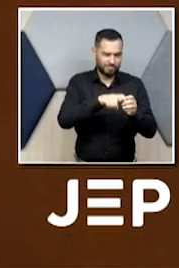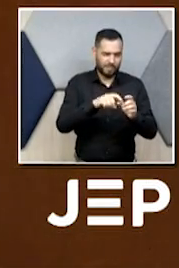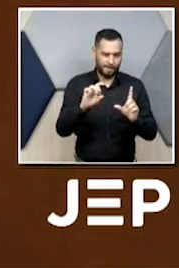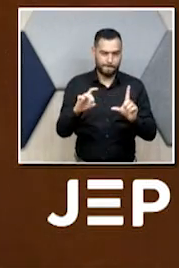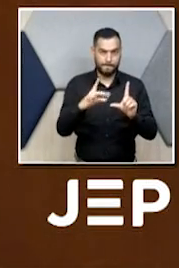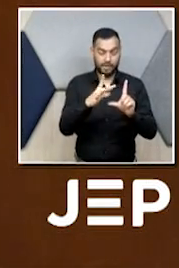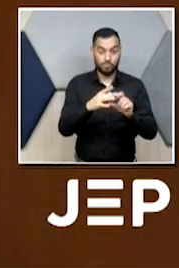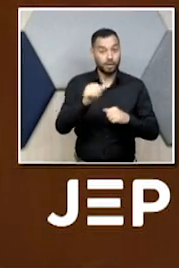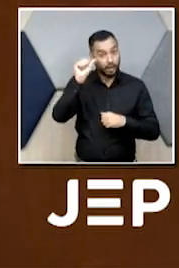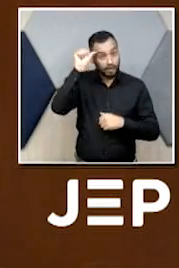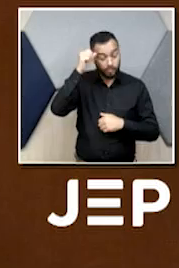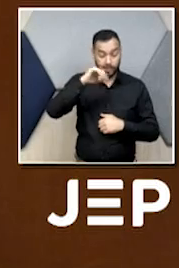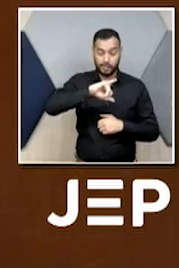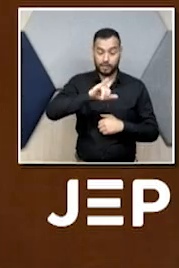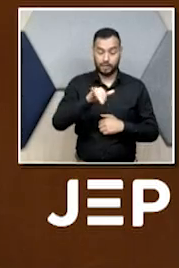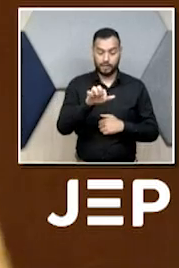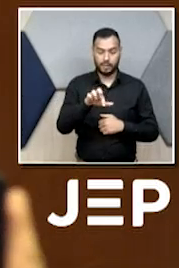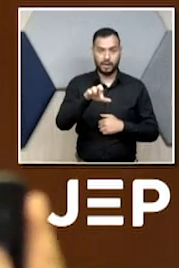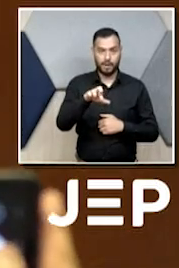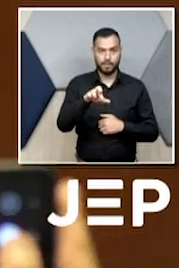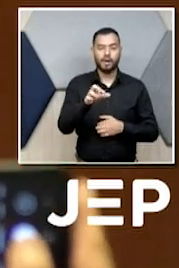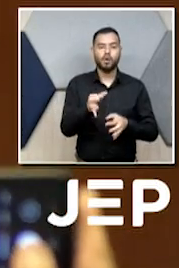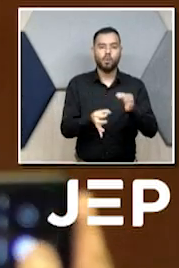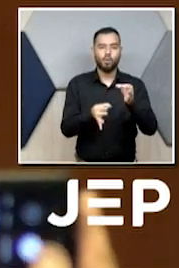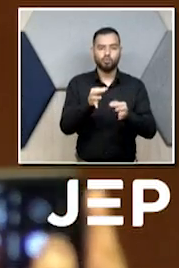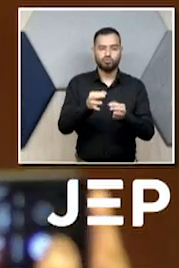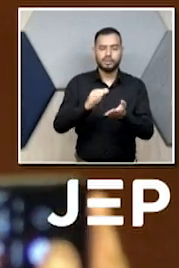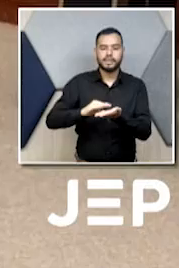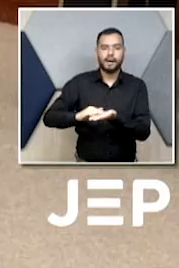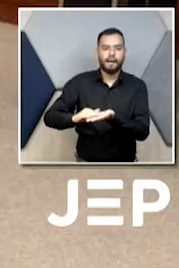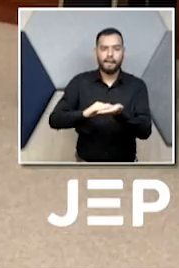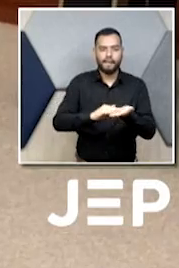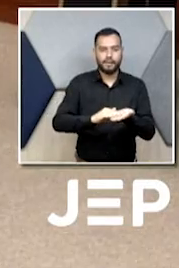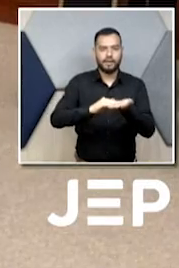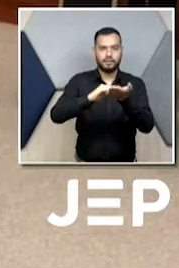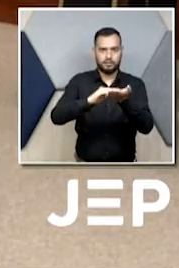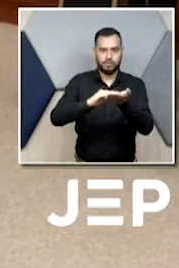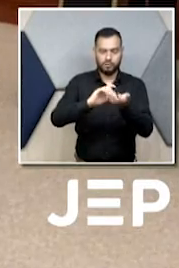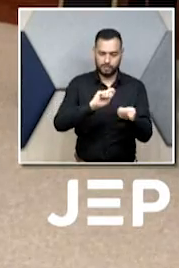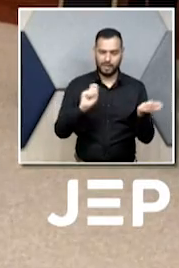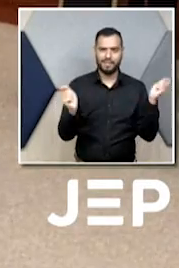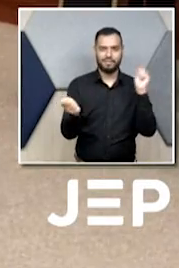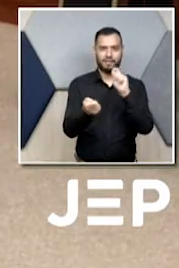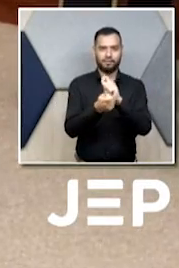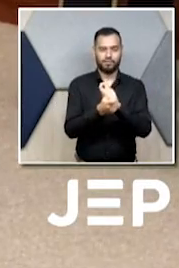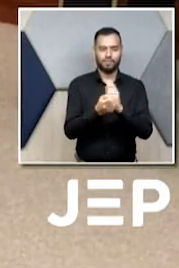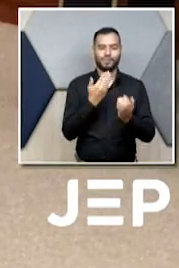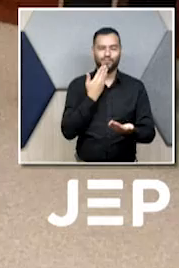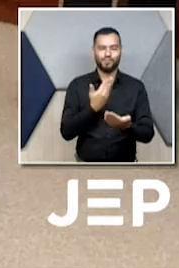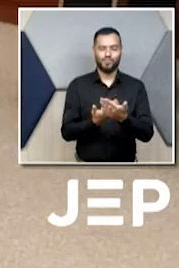JEP es justicia restaurativa que transforma. Muy buenas tardes.